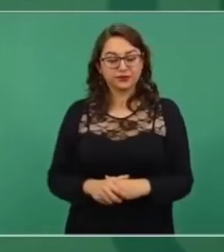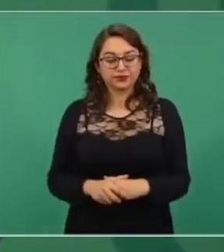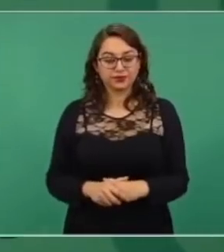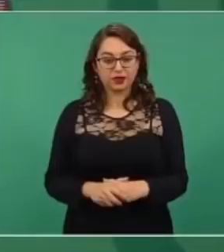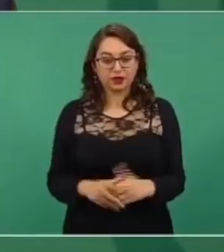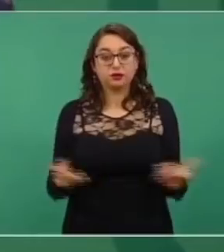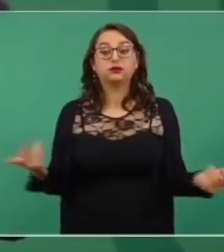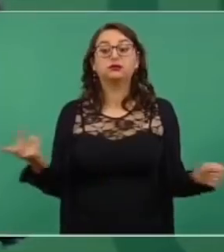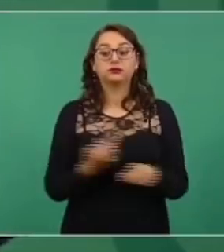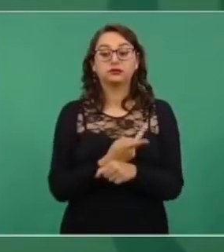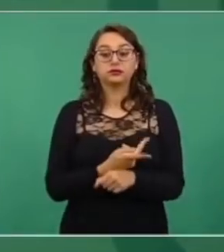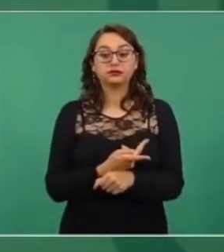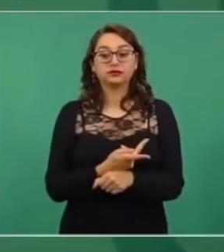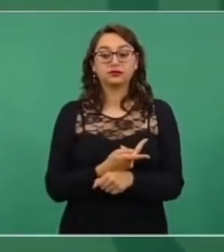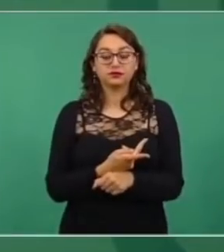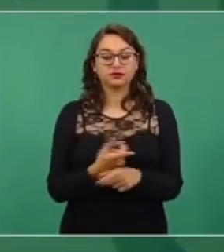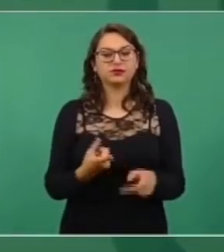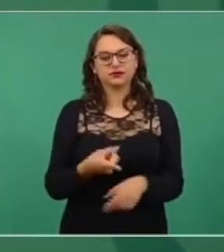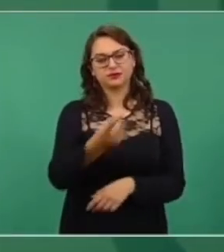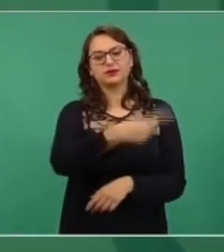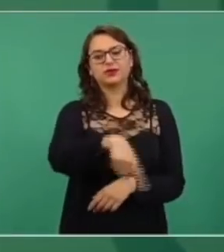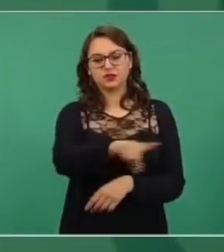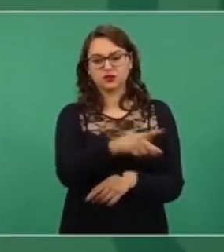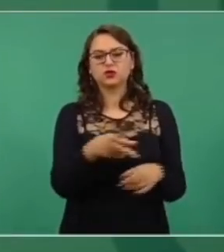Han vendido